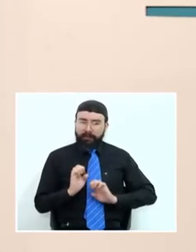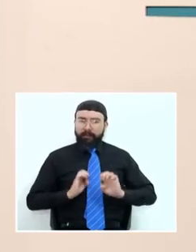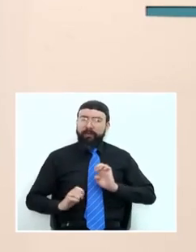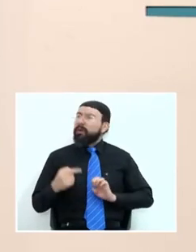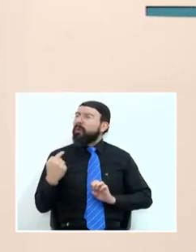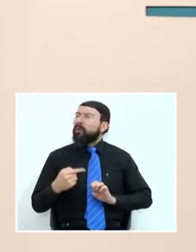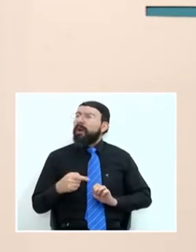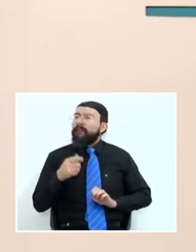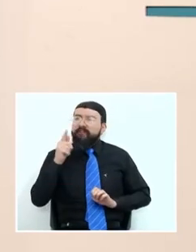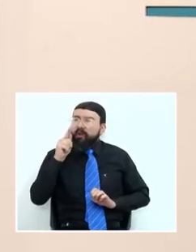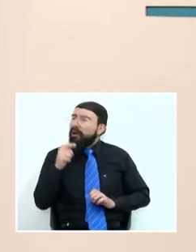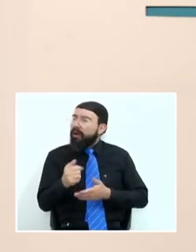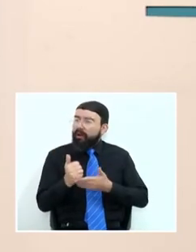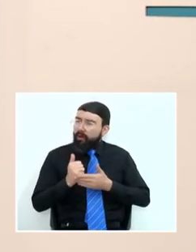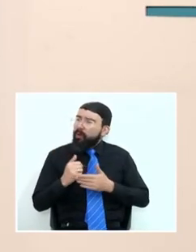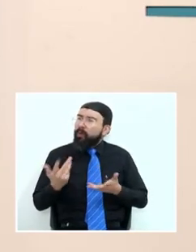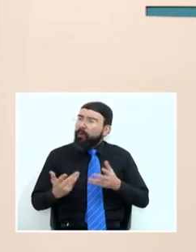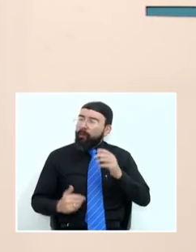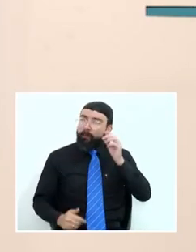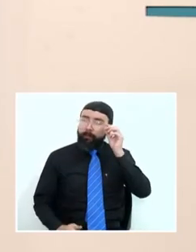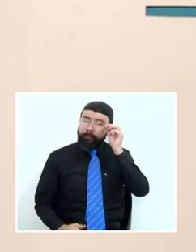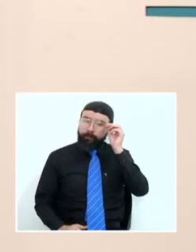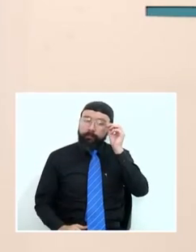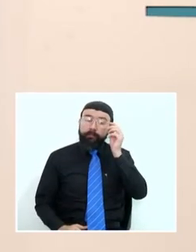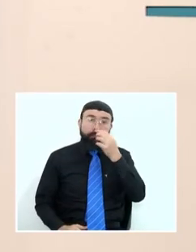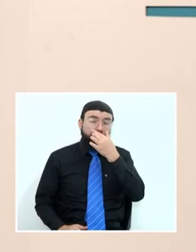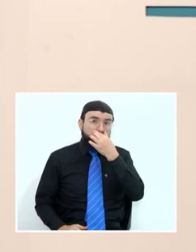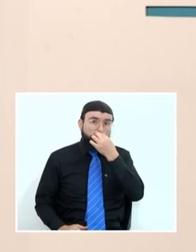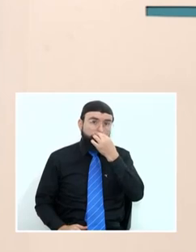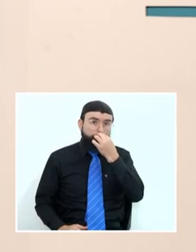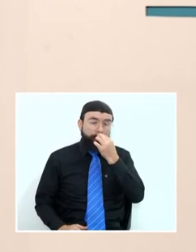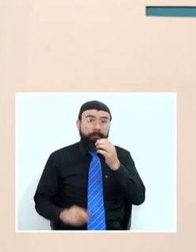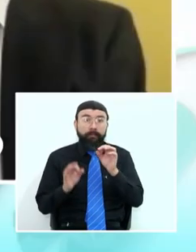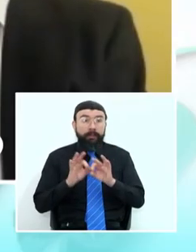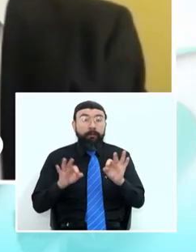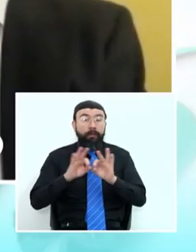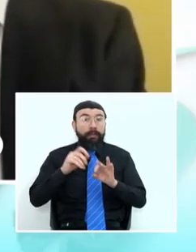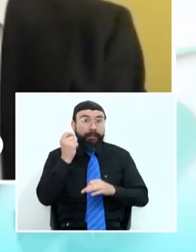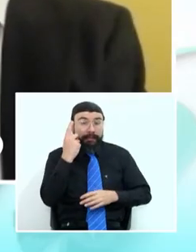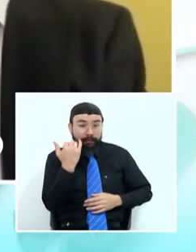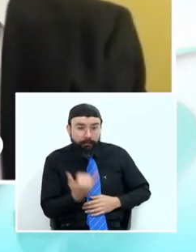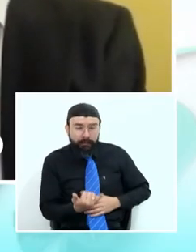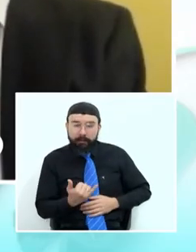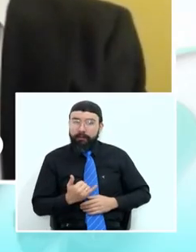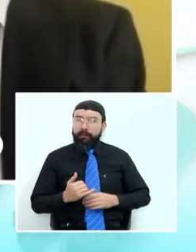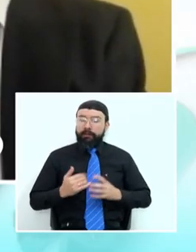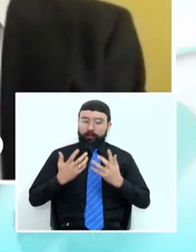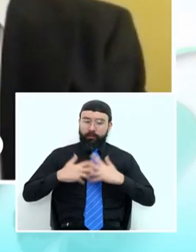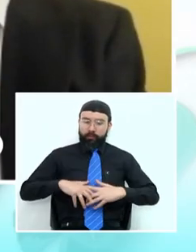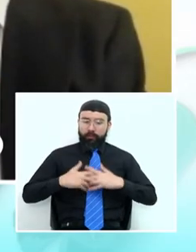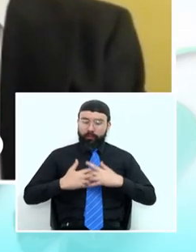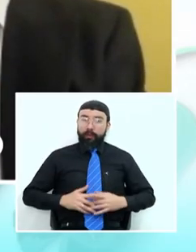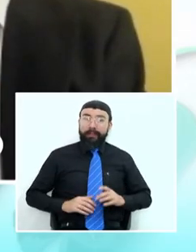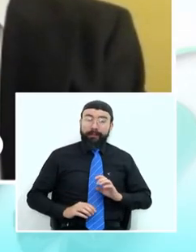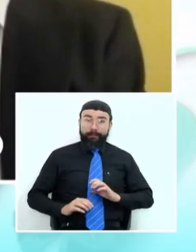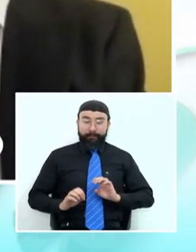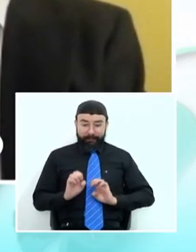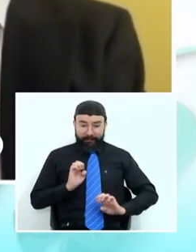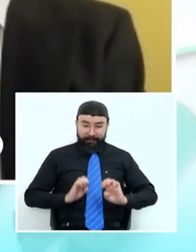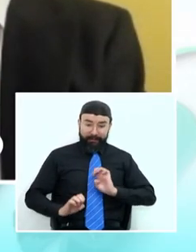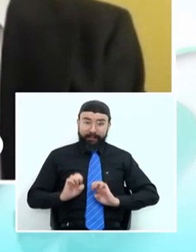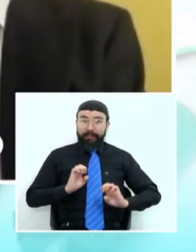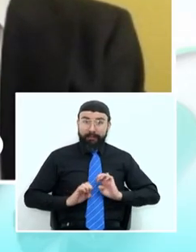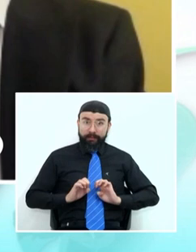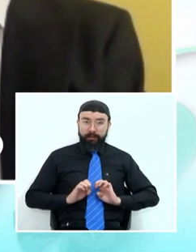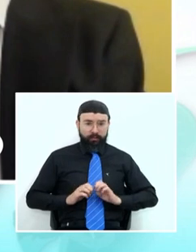frutas? Bueno, hay que entender que el sistema inmunitario es la prenda de garantía para que